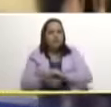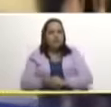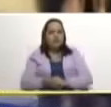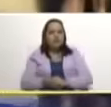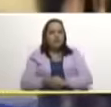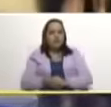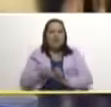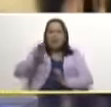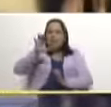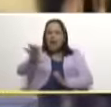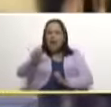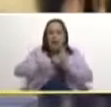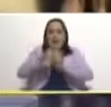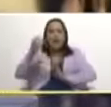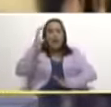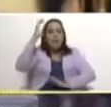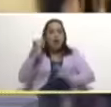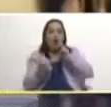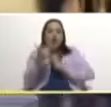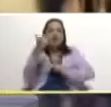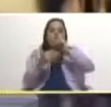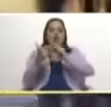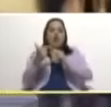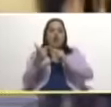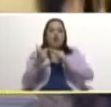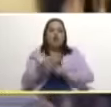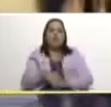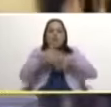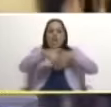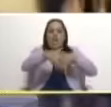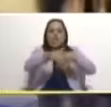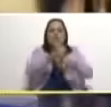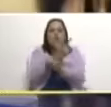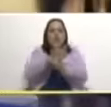el país potencia construido por el Ejército Libertador.